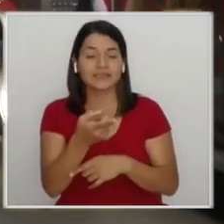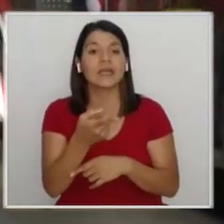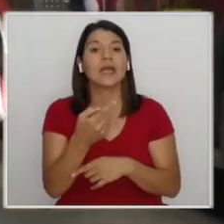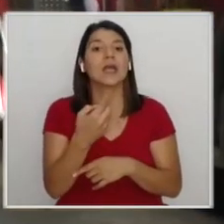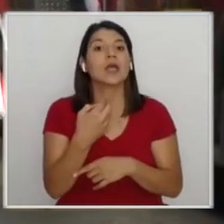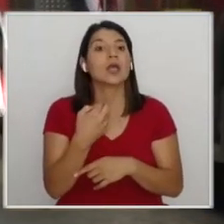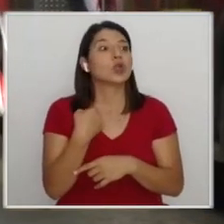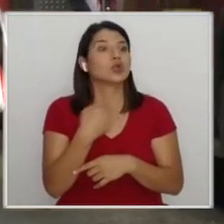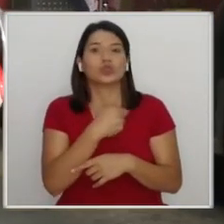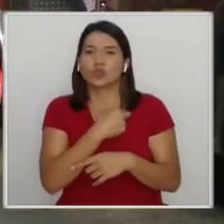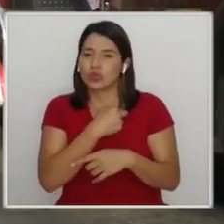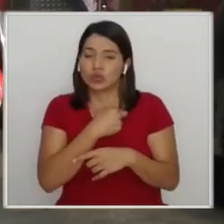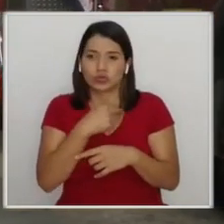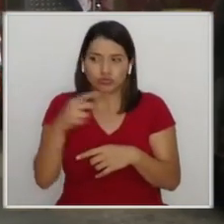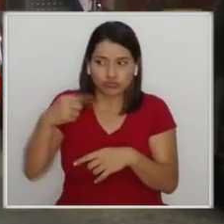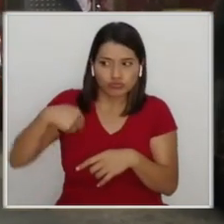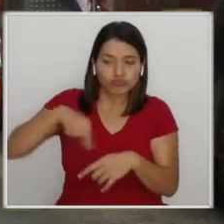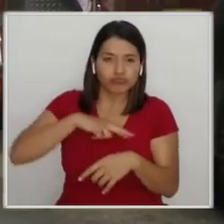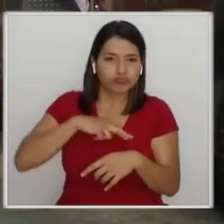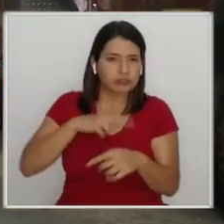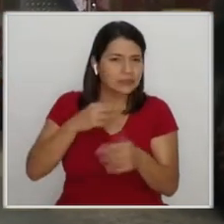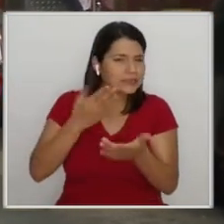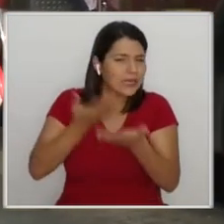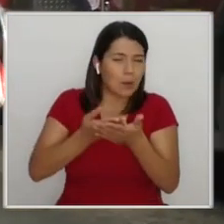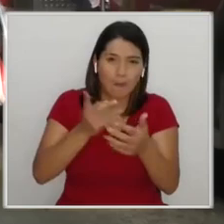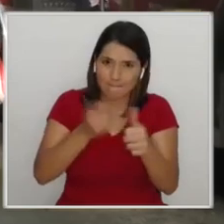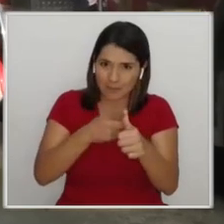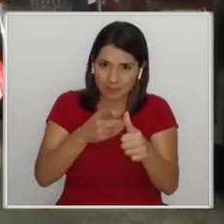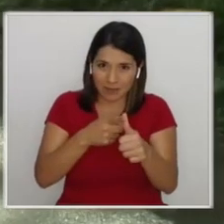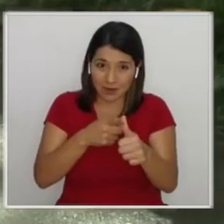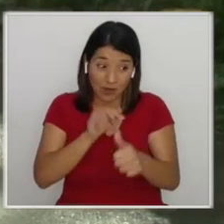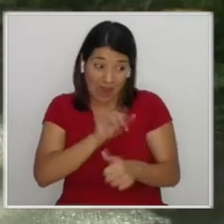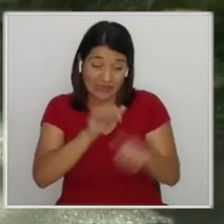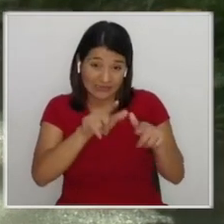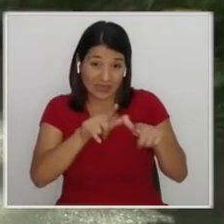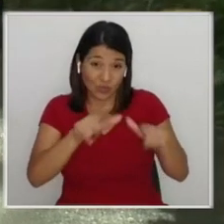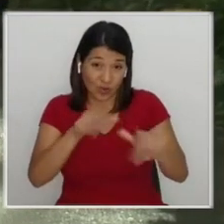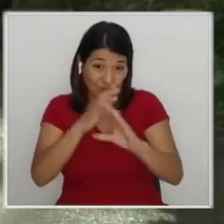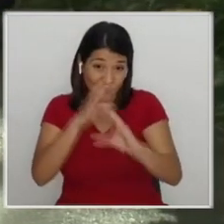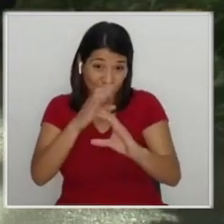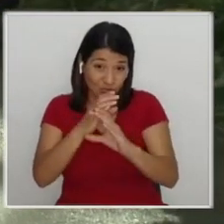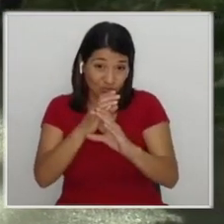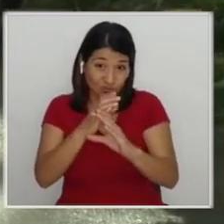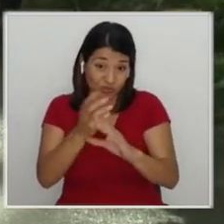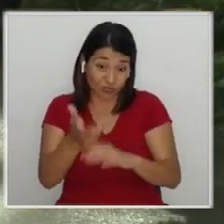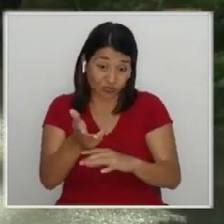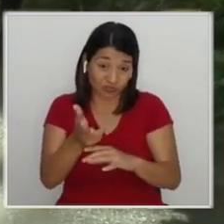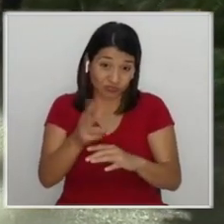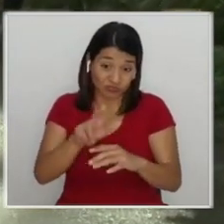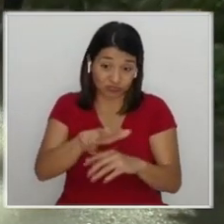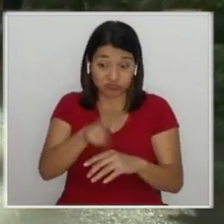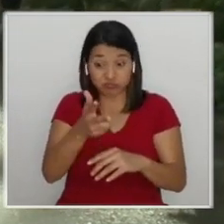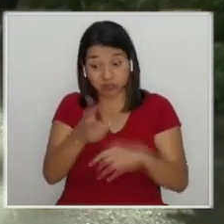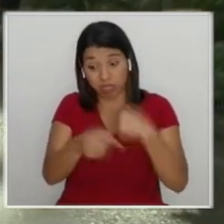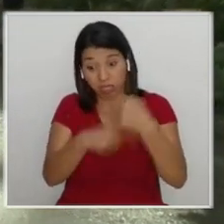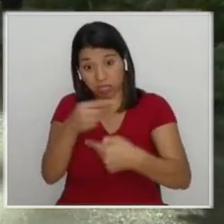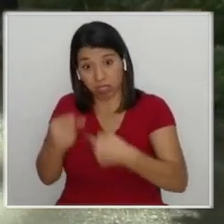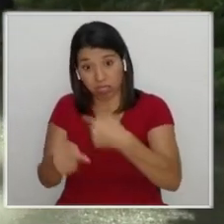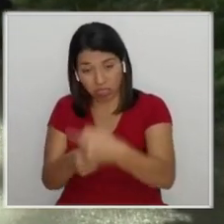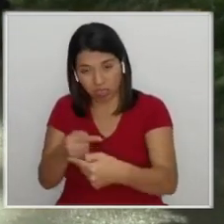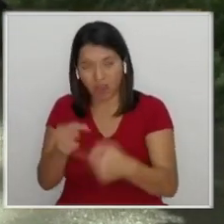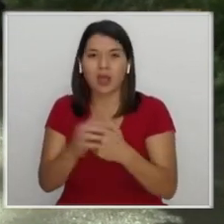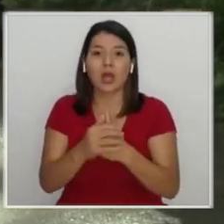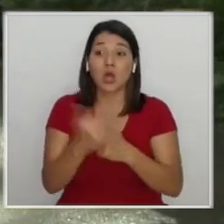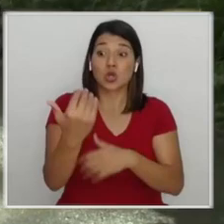llegar al sitio del accidente. Fuimos alertados, despachados a las 4:10